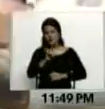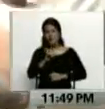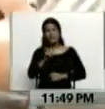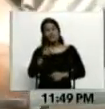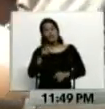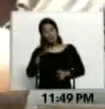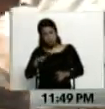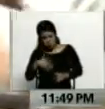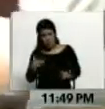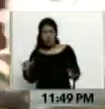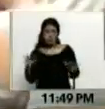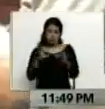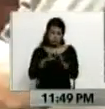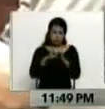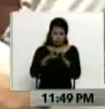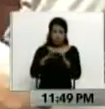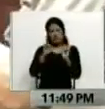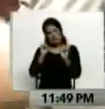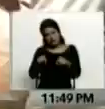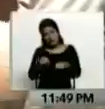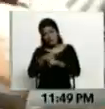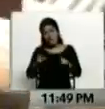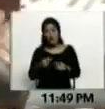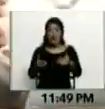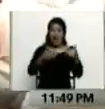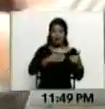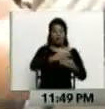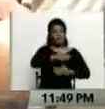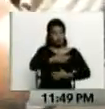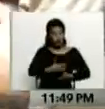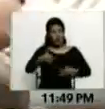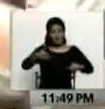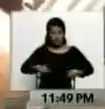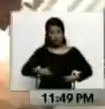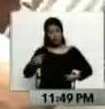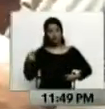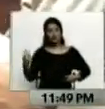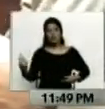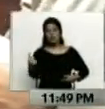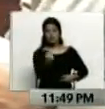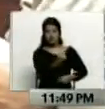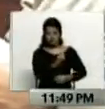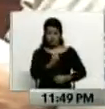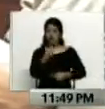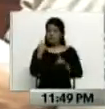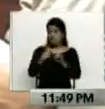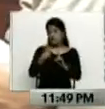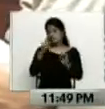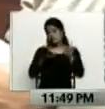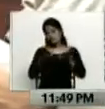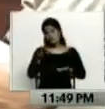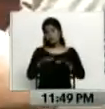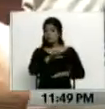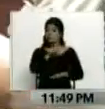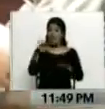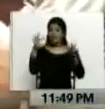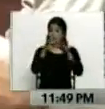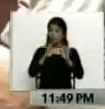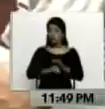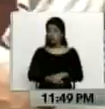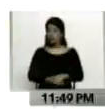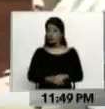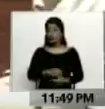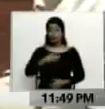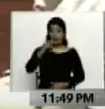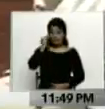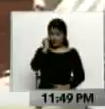ahora la podemos tener Sí sí la podemos tener pero pasa por nuestra voluntad por tener la disposición y porque haya esa